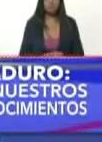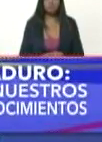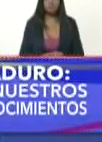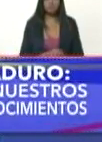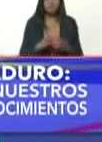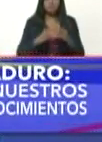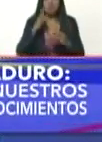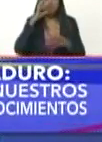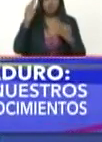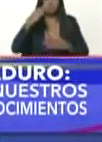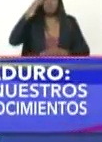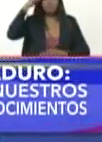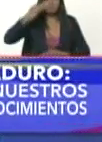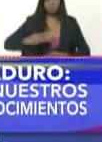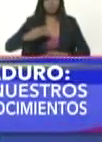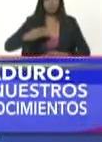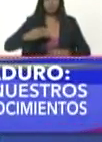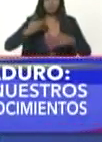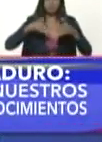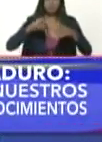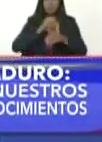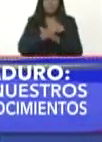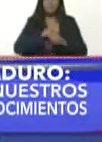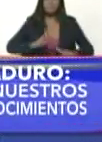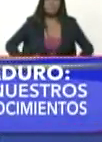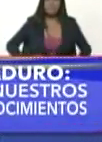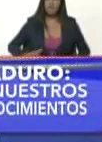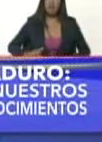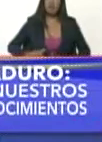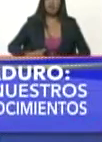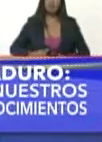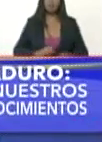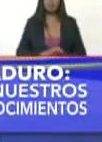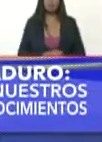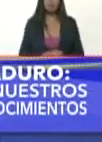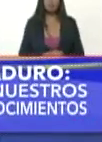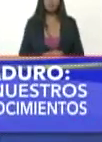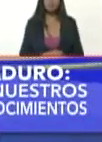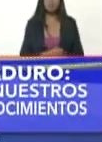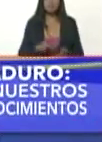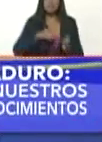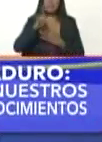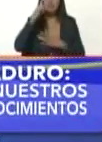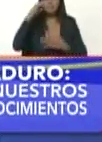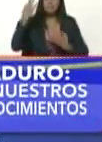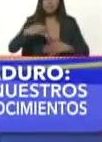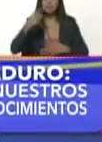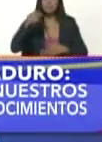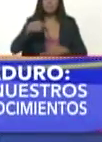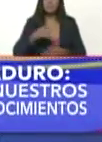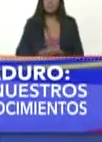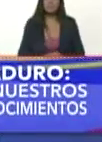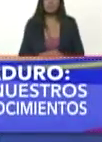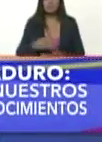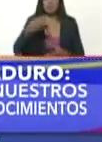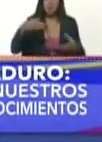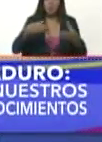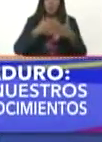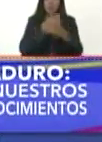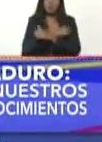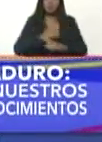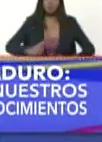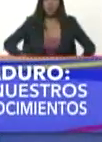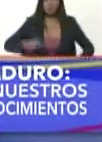todo oficial, todo soldado del ejército bolivariano, de la armada bolivariana, de la aviación militar bolivariana, de la Guardia Nacional